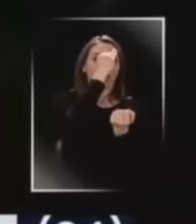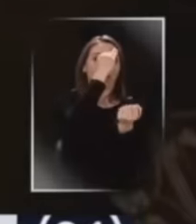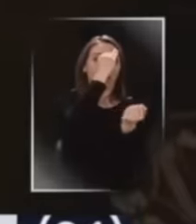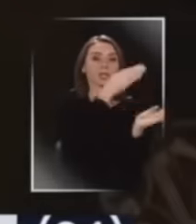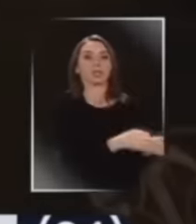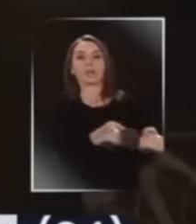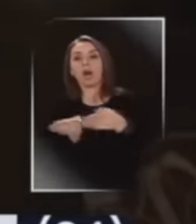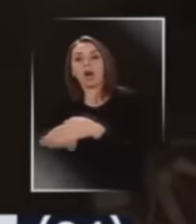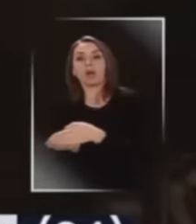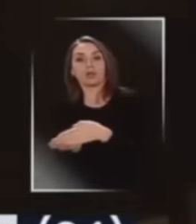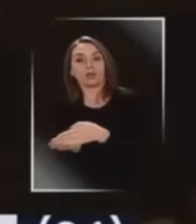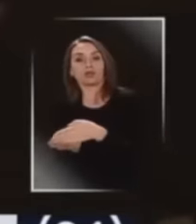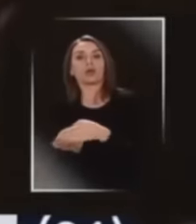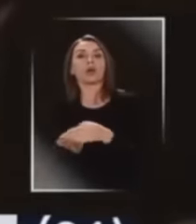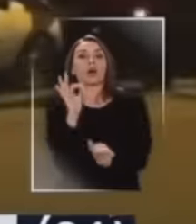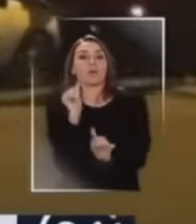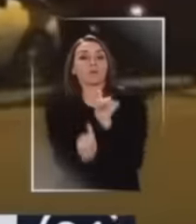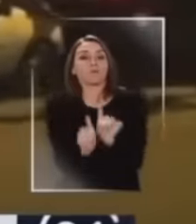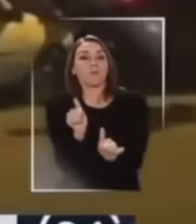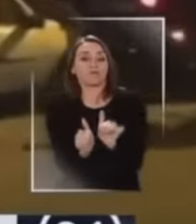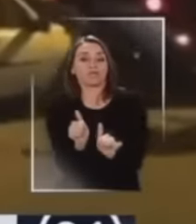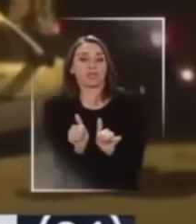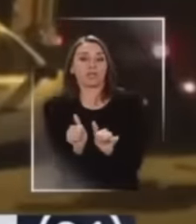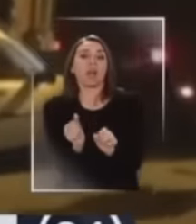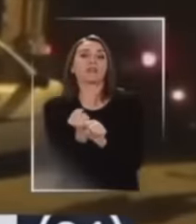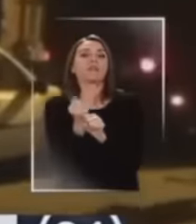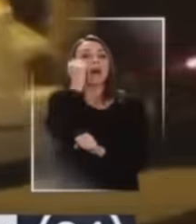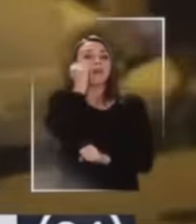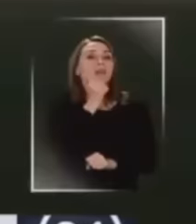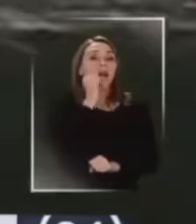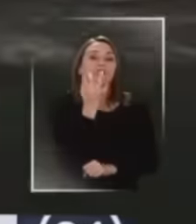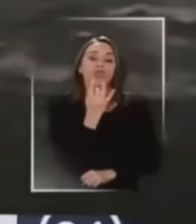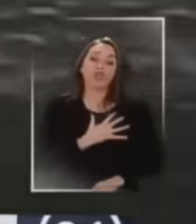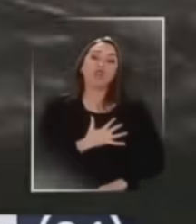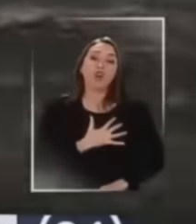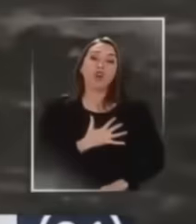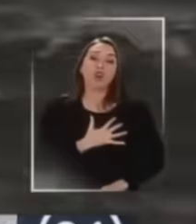línea. Ahí, junto al profesionalismo, también trabaja el afecto y el dolor.